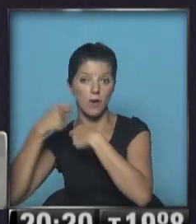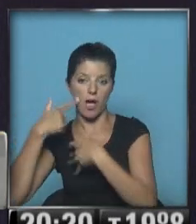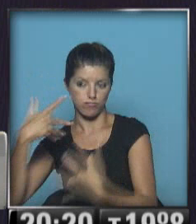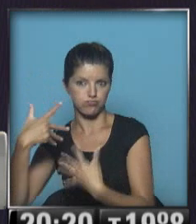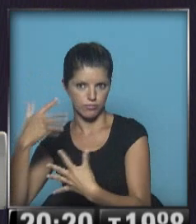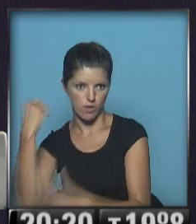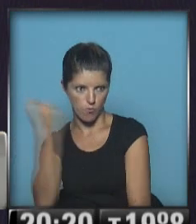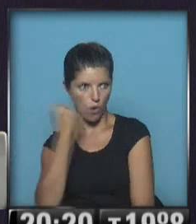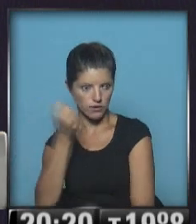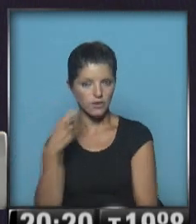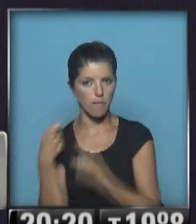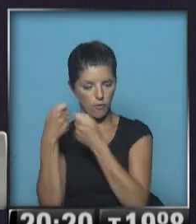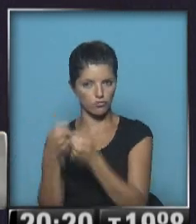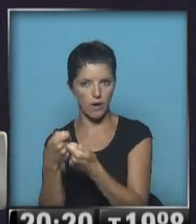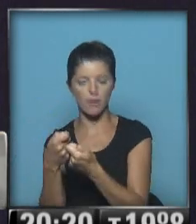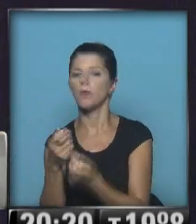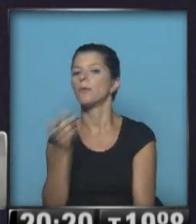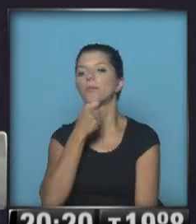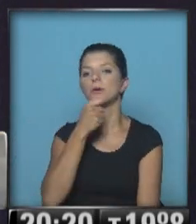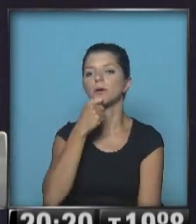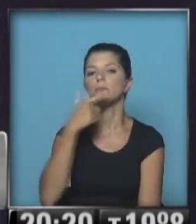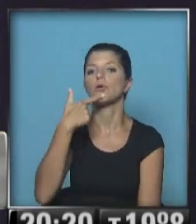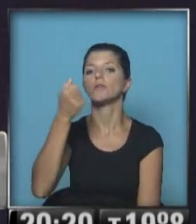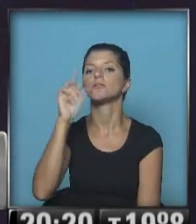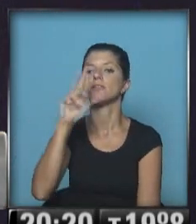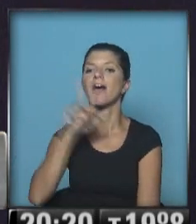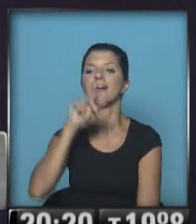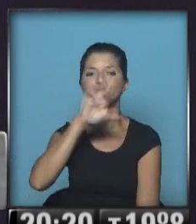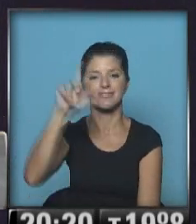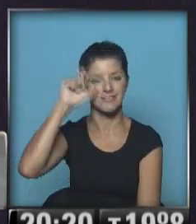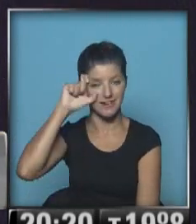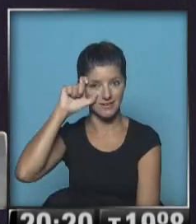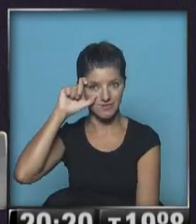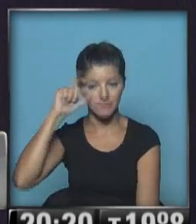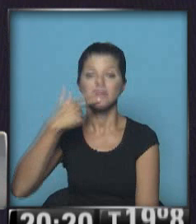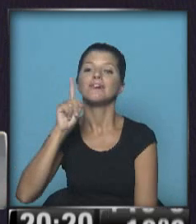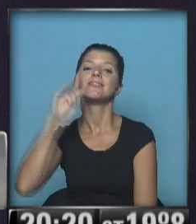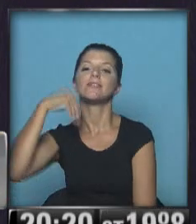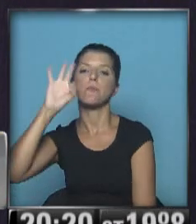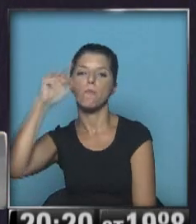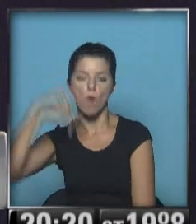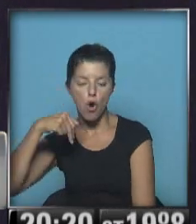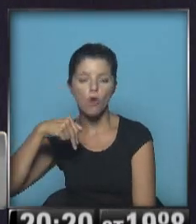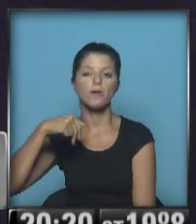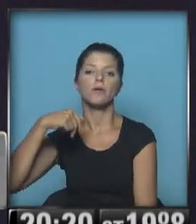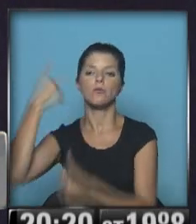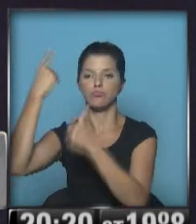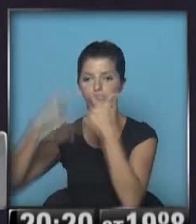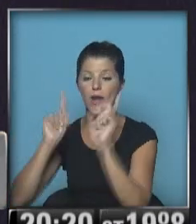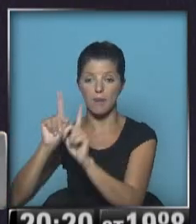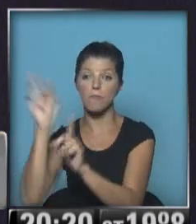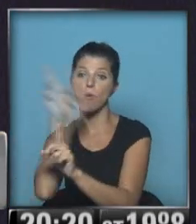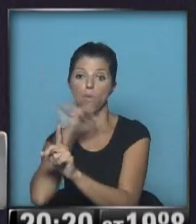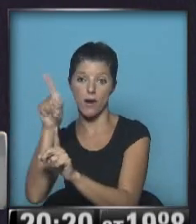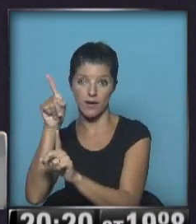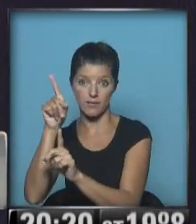intelectuales franceses como sartre I Mont Simón signoret la propia mujer de